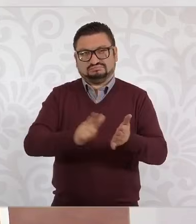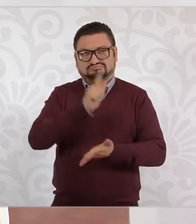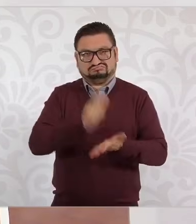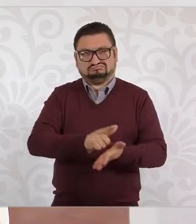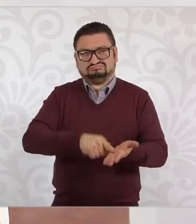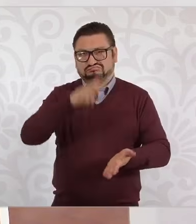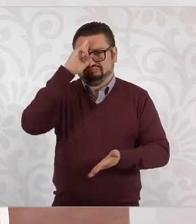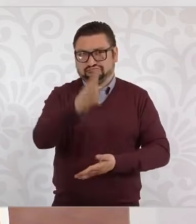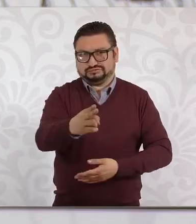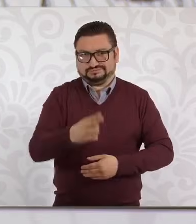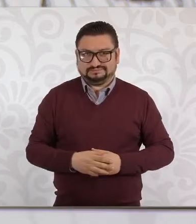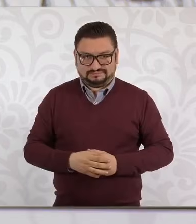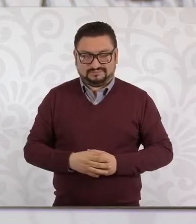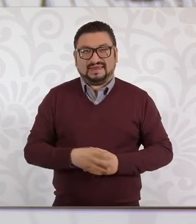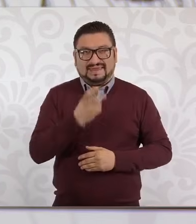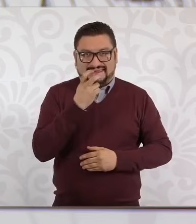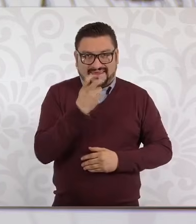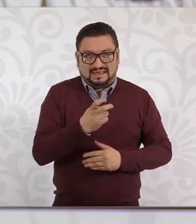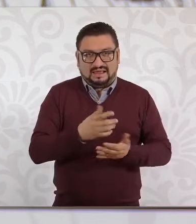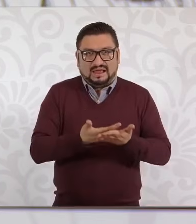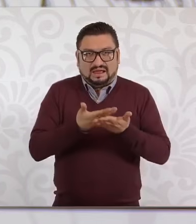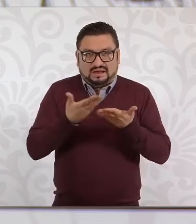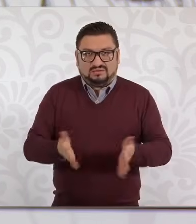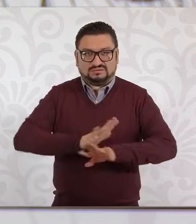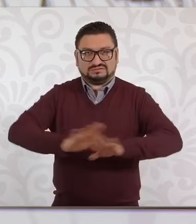ley. Y gracias a eso se puede entregar hoy